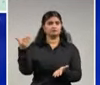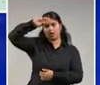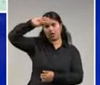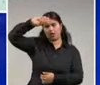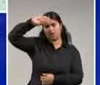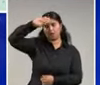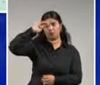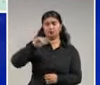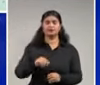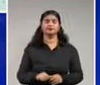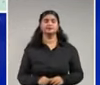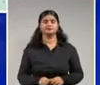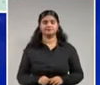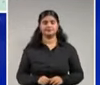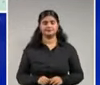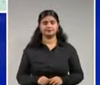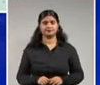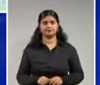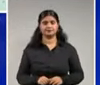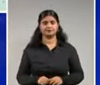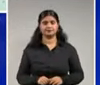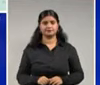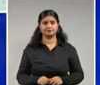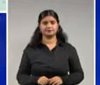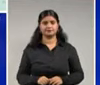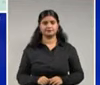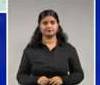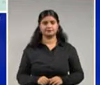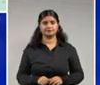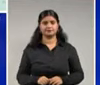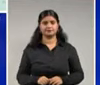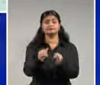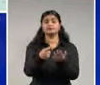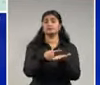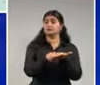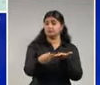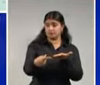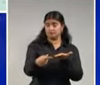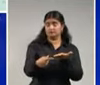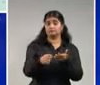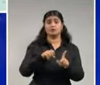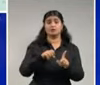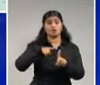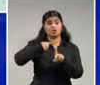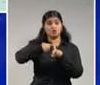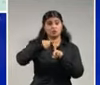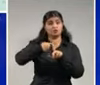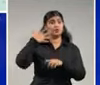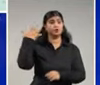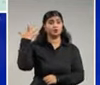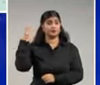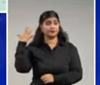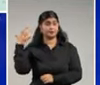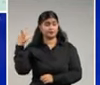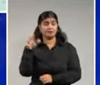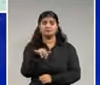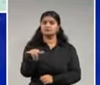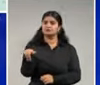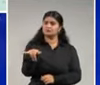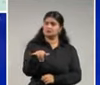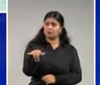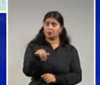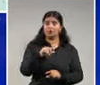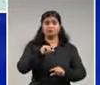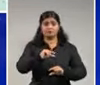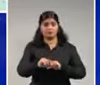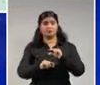podemos ver ahora en el gráfico de la semana, el número de casos importados se ha ido incrementando